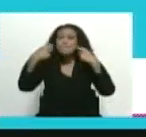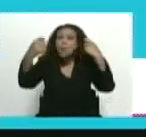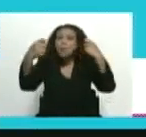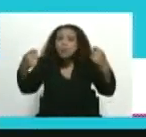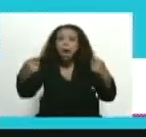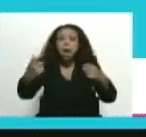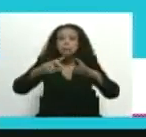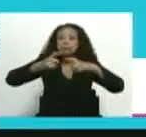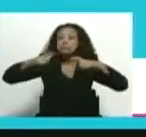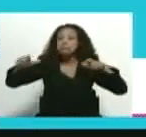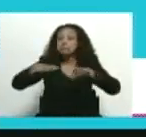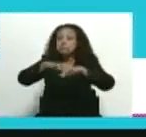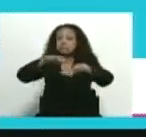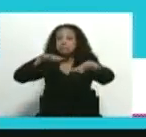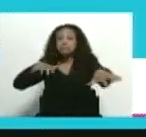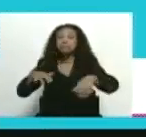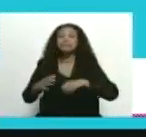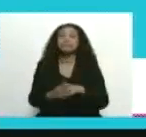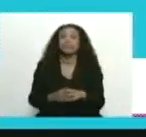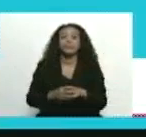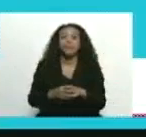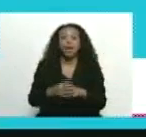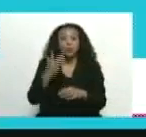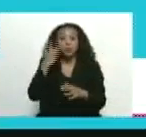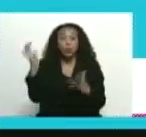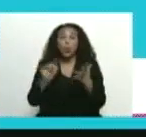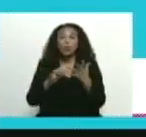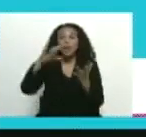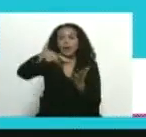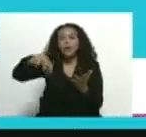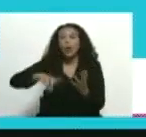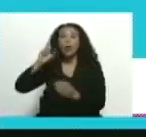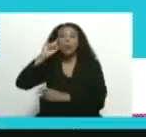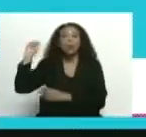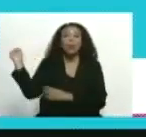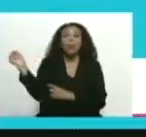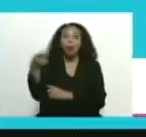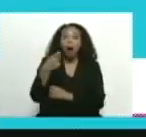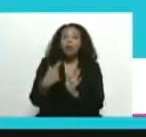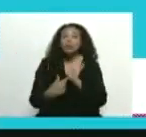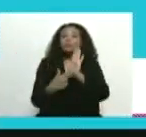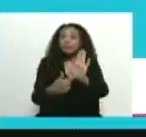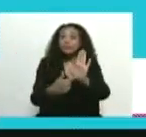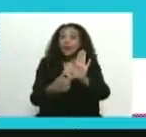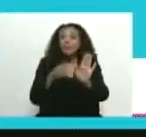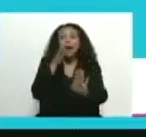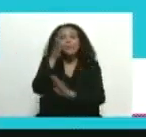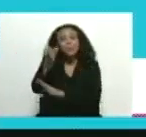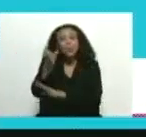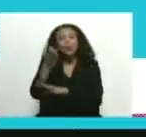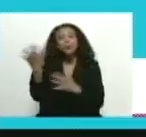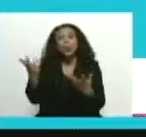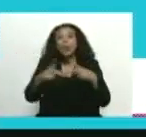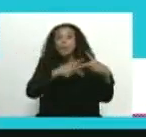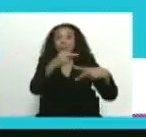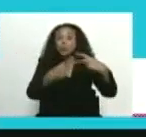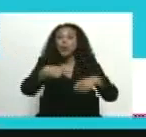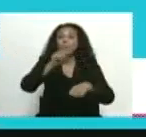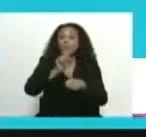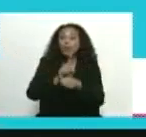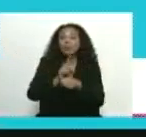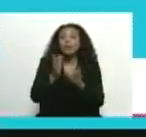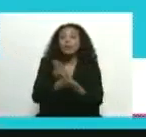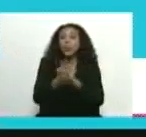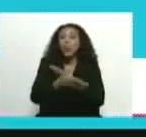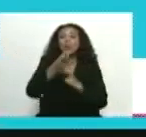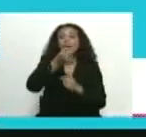sido multitudinarias. En regiones, Guárico será el protagonista, y viajaremos para conocer sobre la producción primaria y secundaria